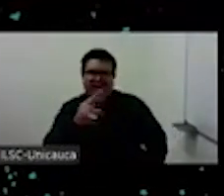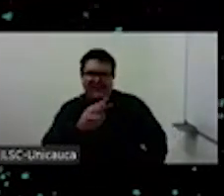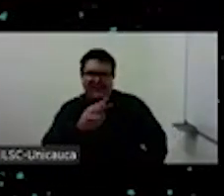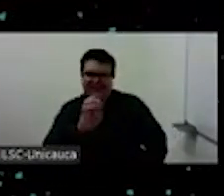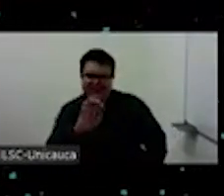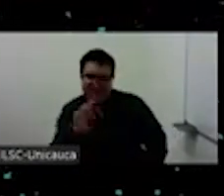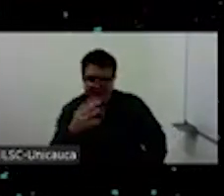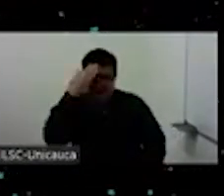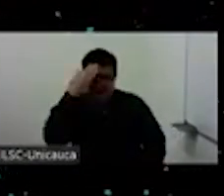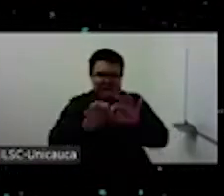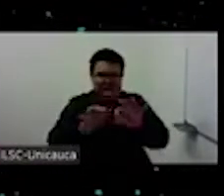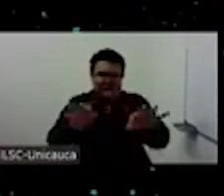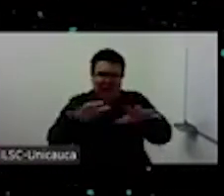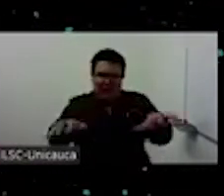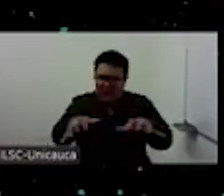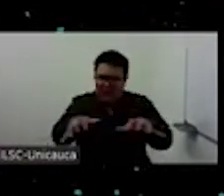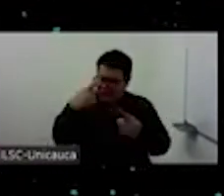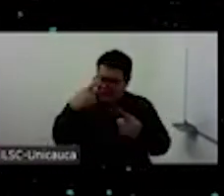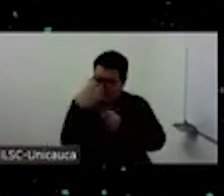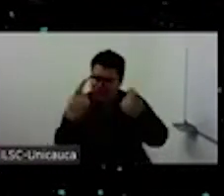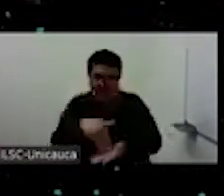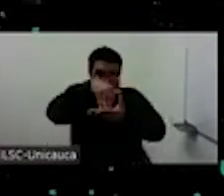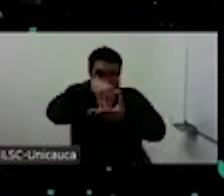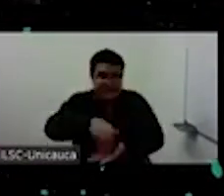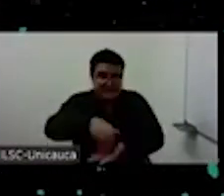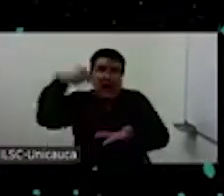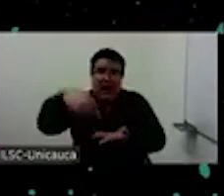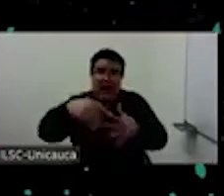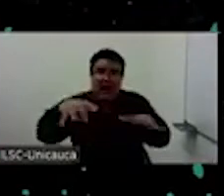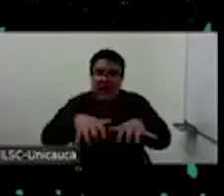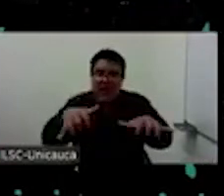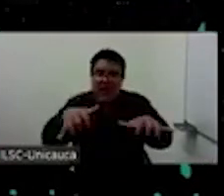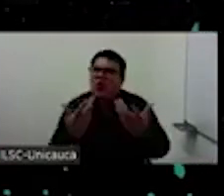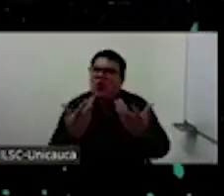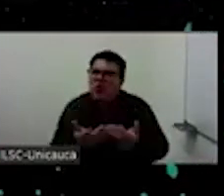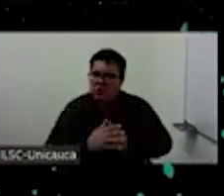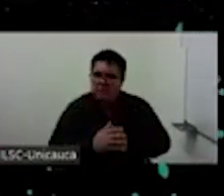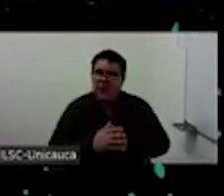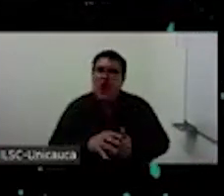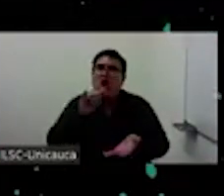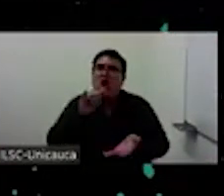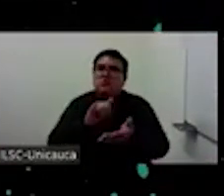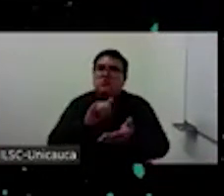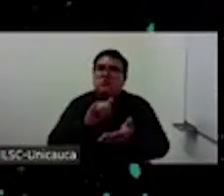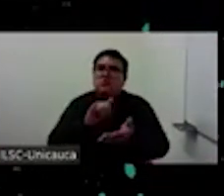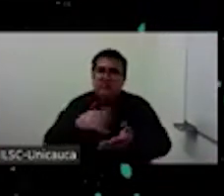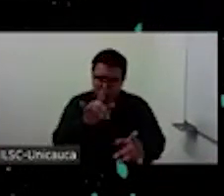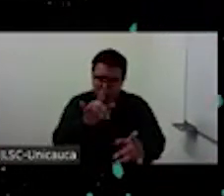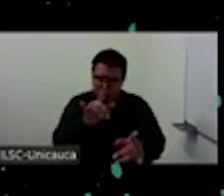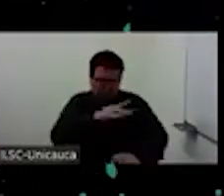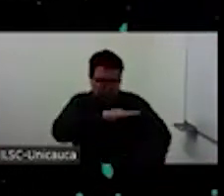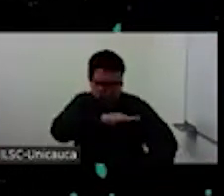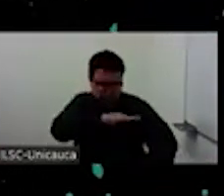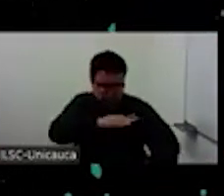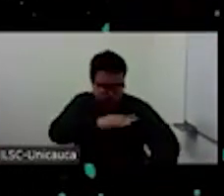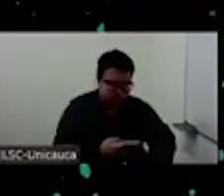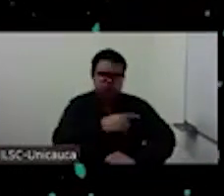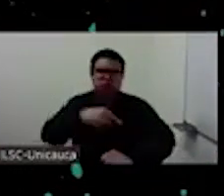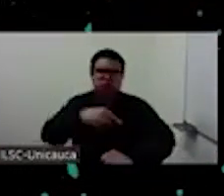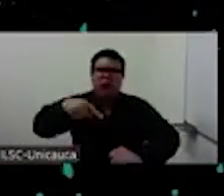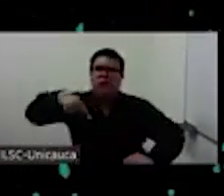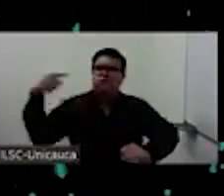elaborar prácticas de resistencia y construir un poder que sea opositor a la versión